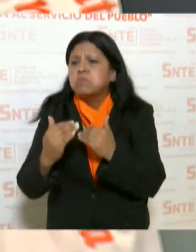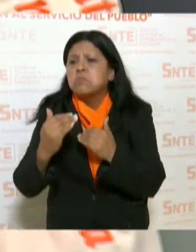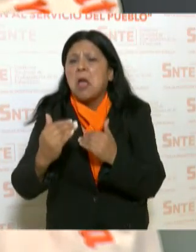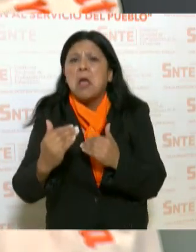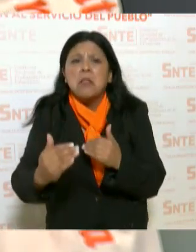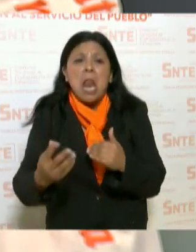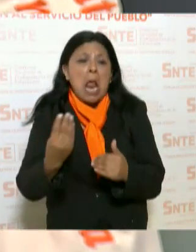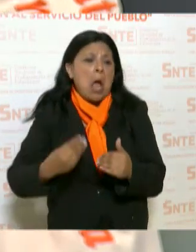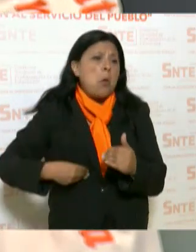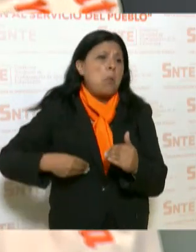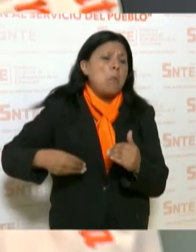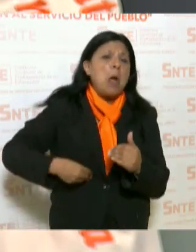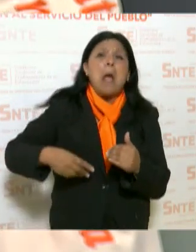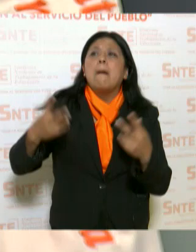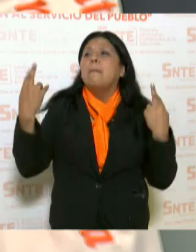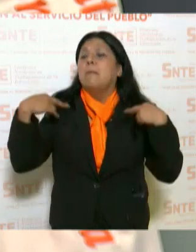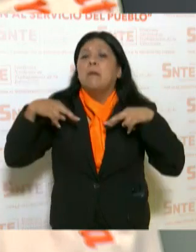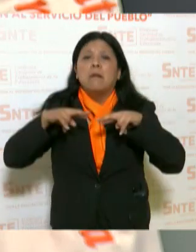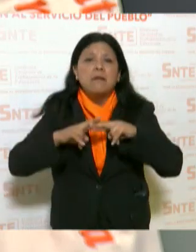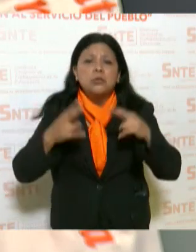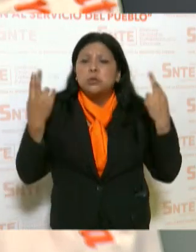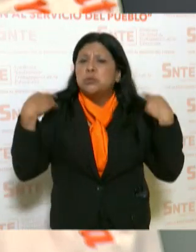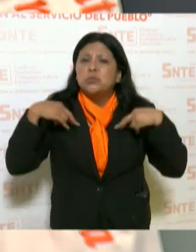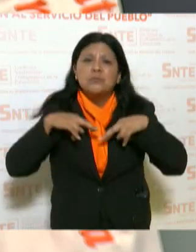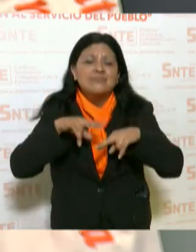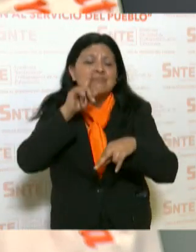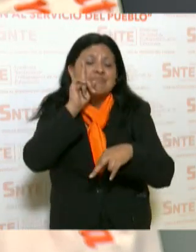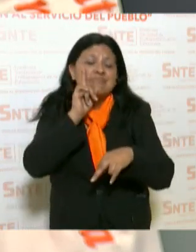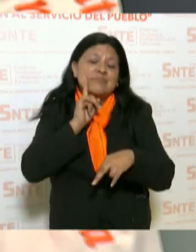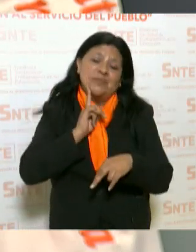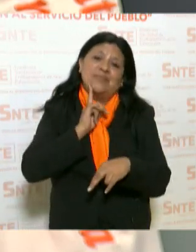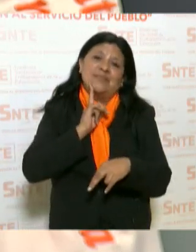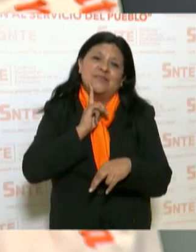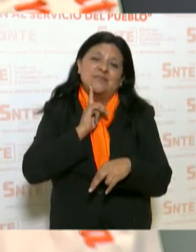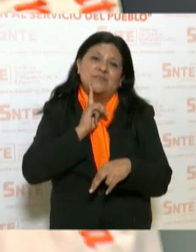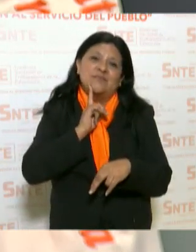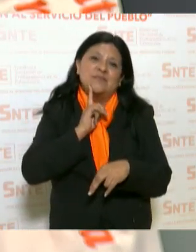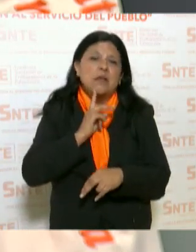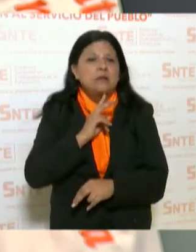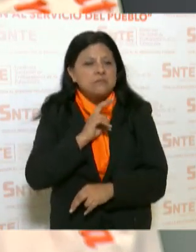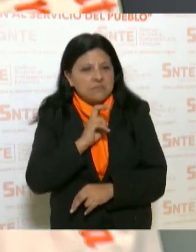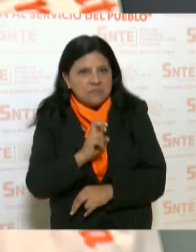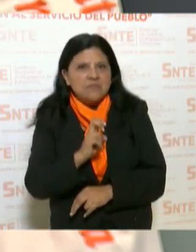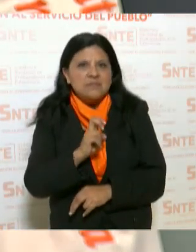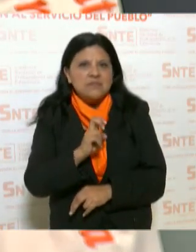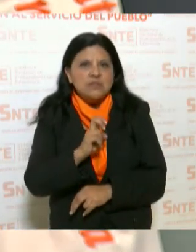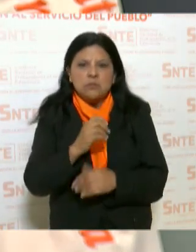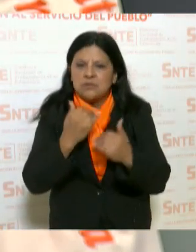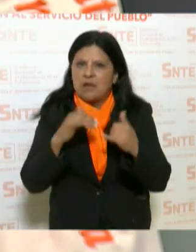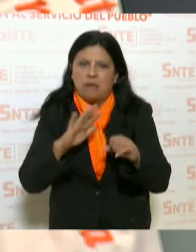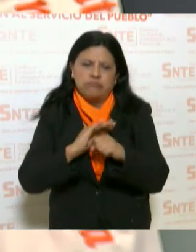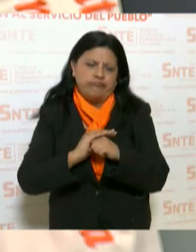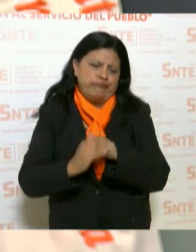culpa de las maestras y de los maestros. Y eso se terminó.